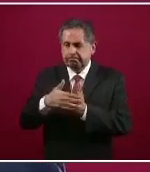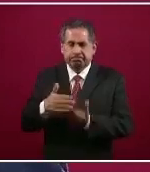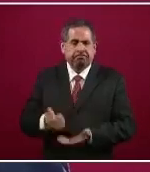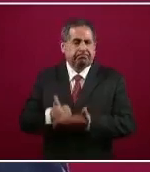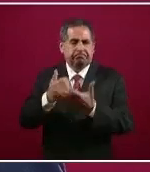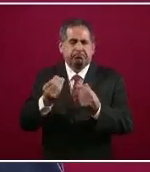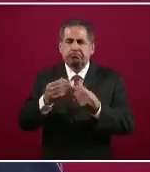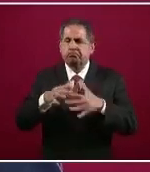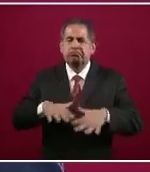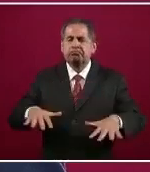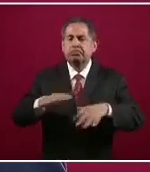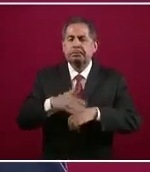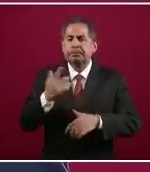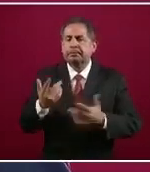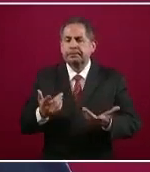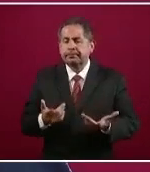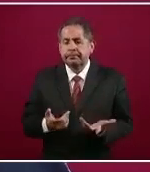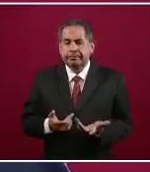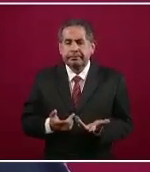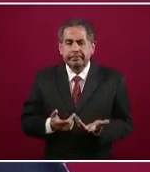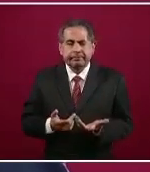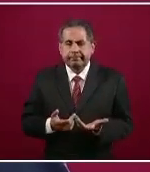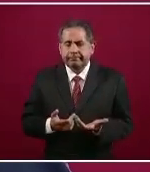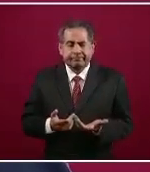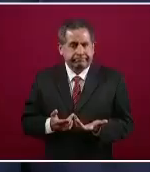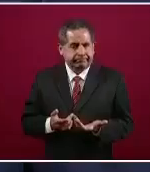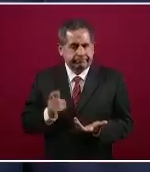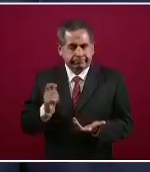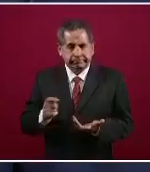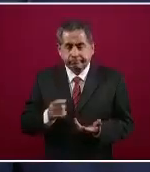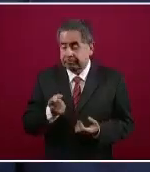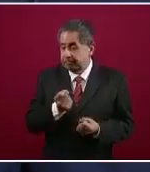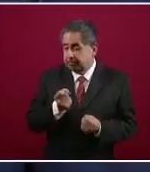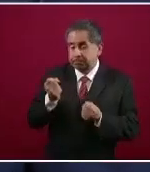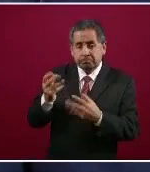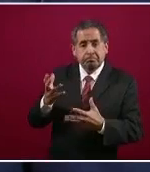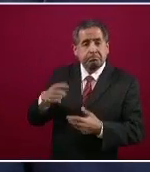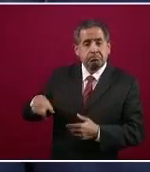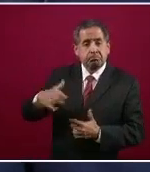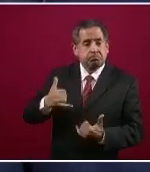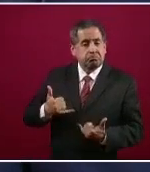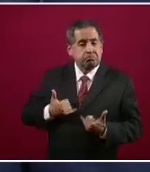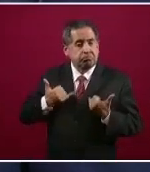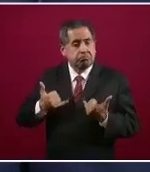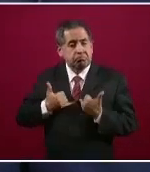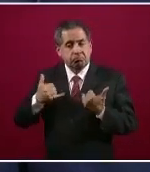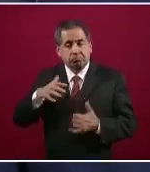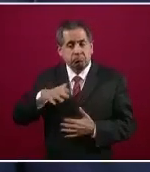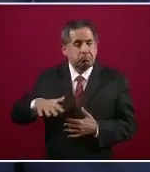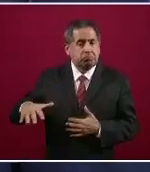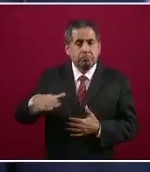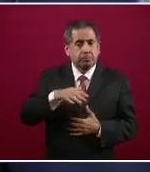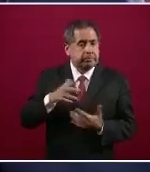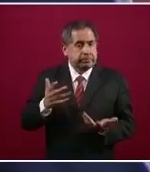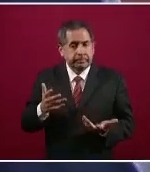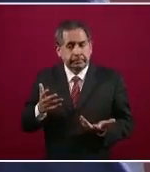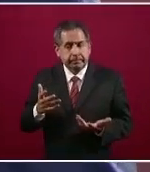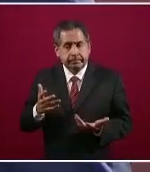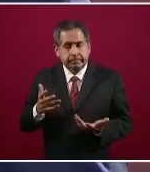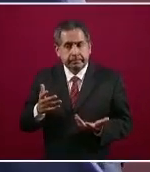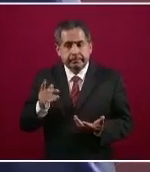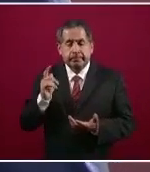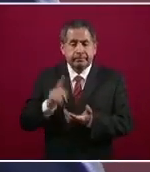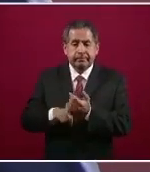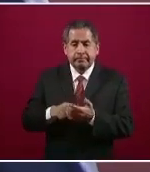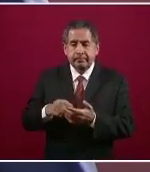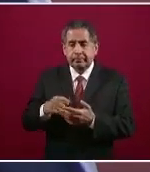mucho porque hay jóvenes que presentan